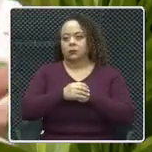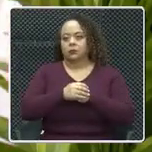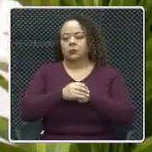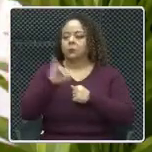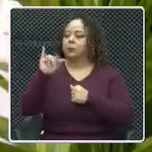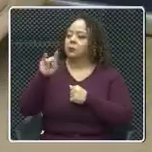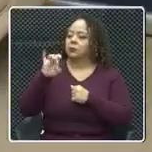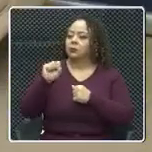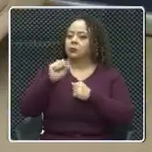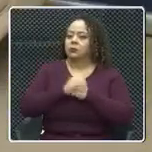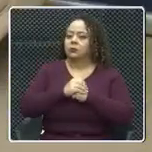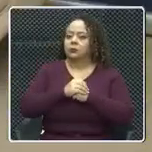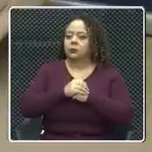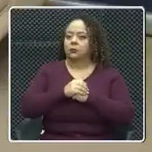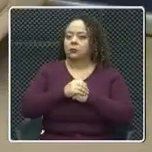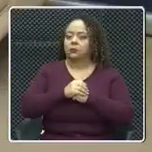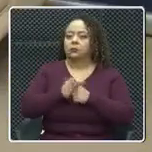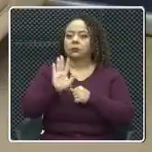INSS,